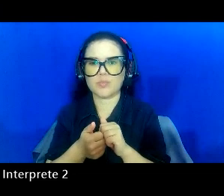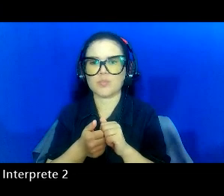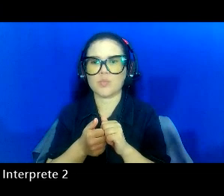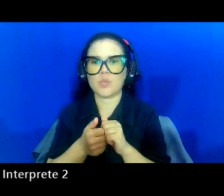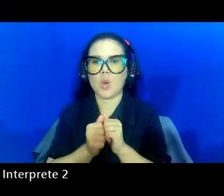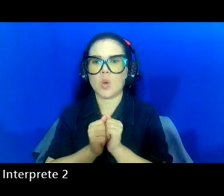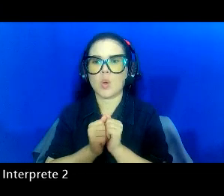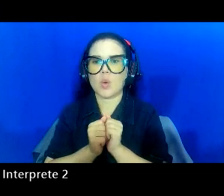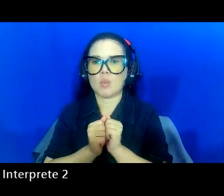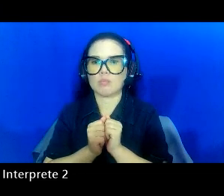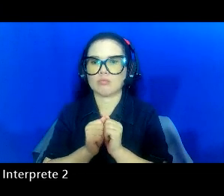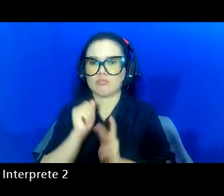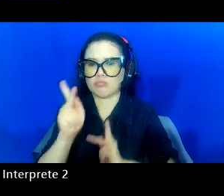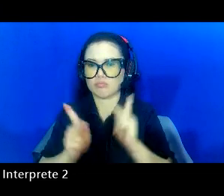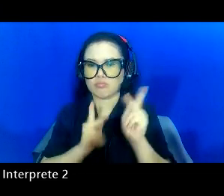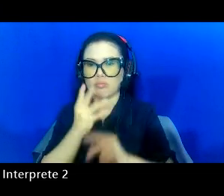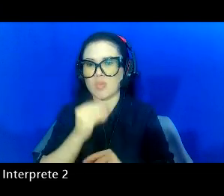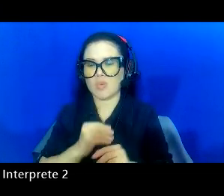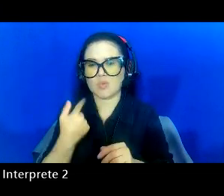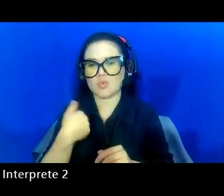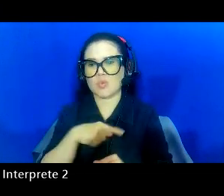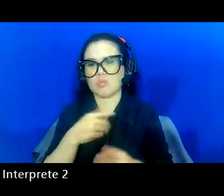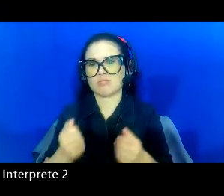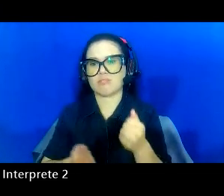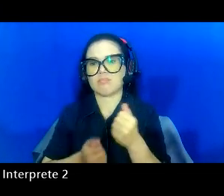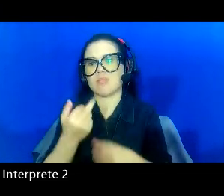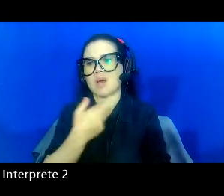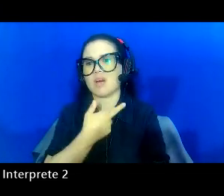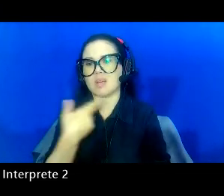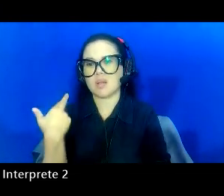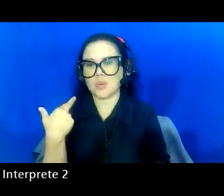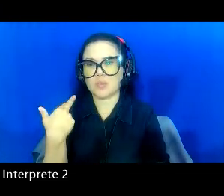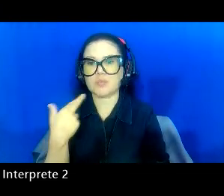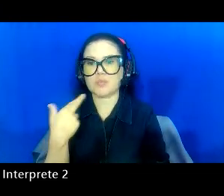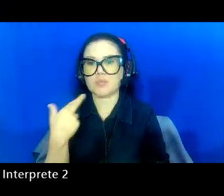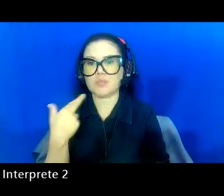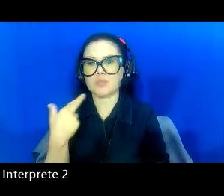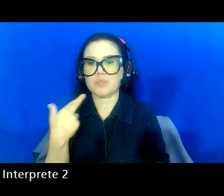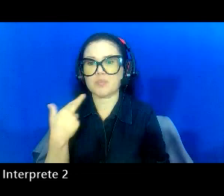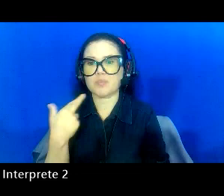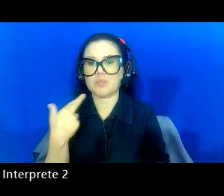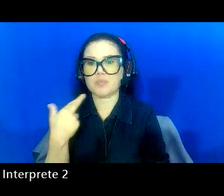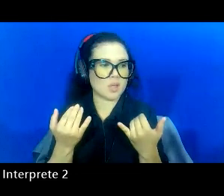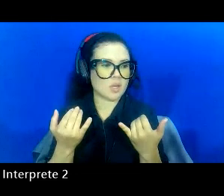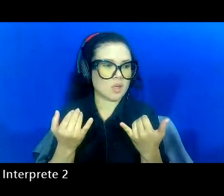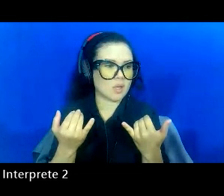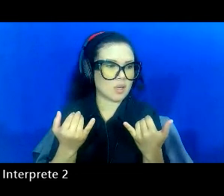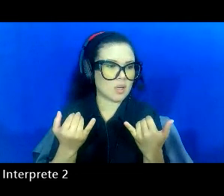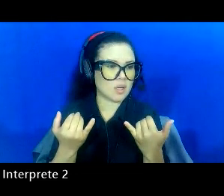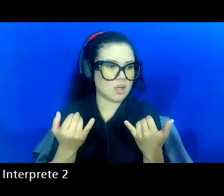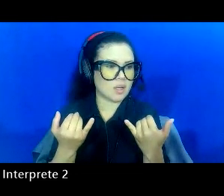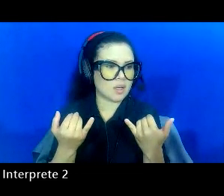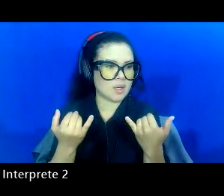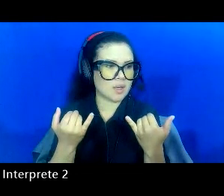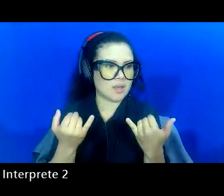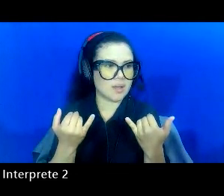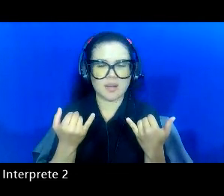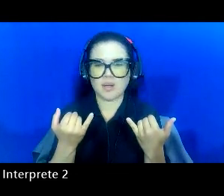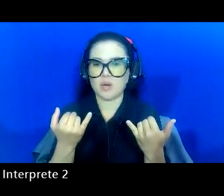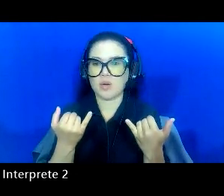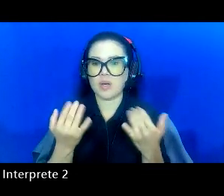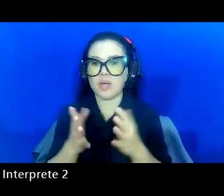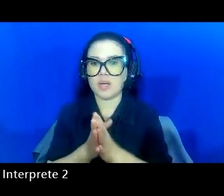súper más de riesgo. Entonces, ¿verdad? Porque ya tenemos ahí, estamos llegando al tiempo programado de la agenda. Y disculpa que nosotros hemos